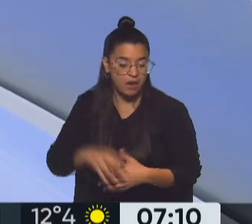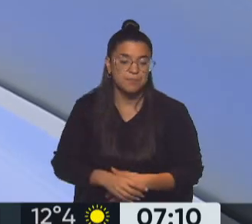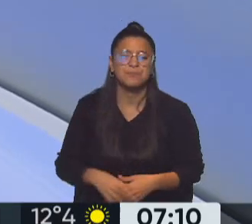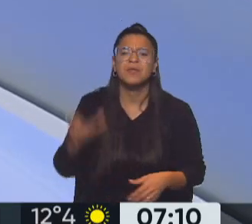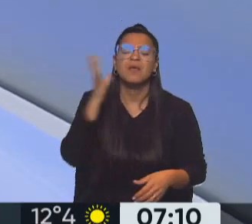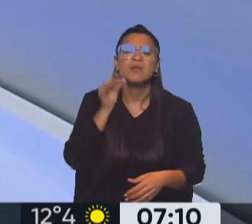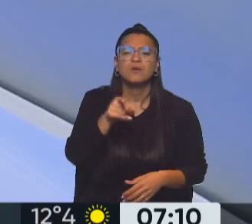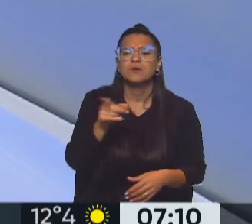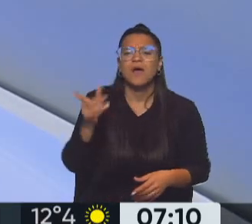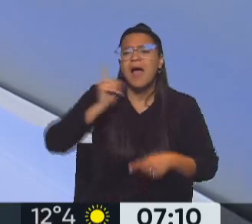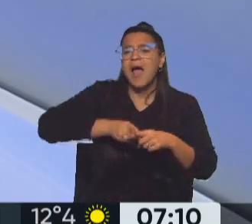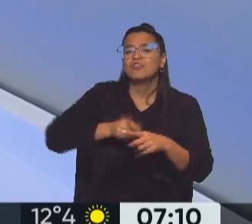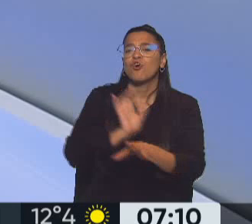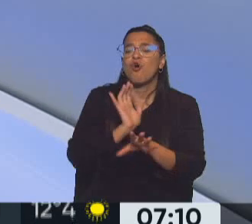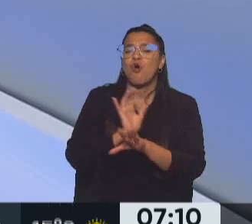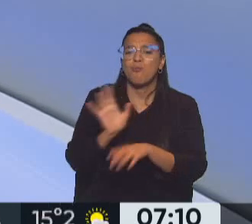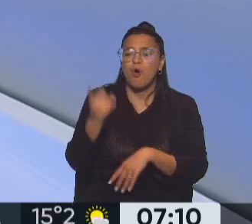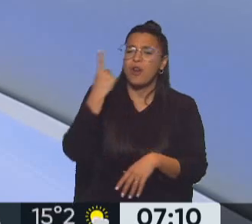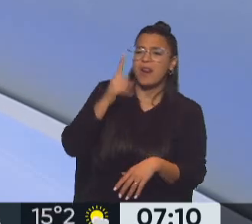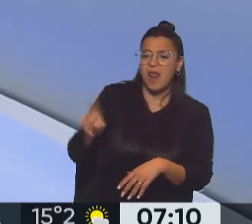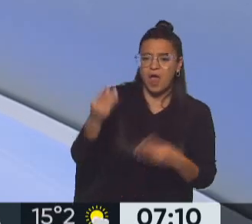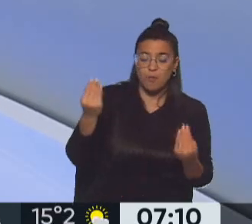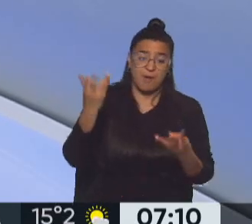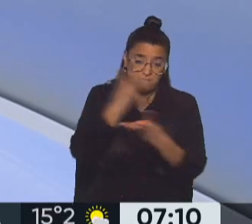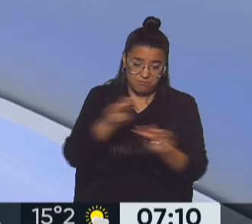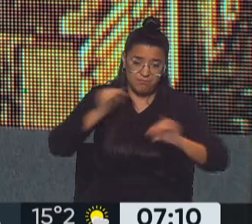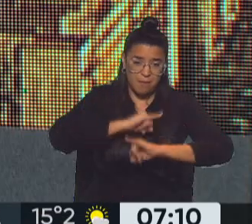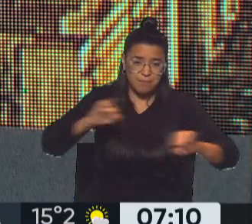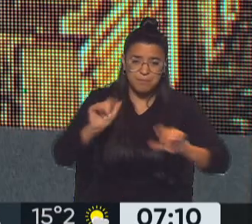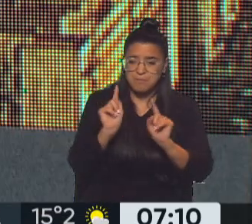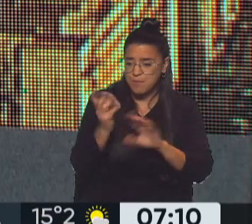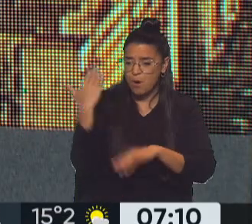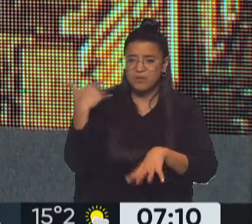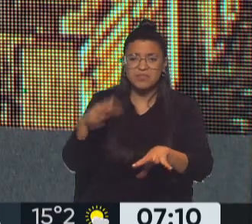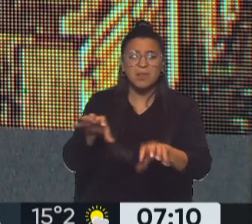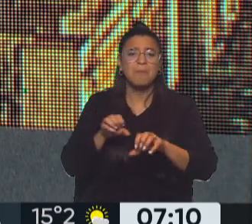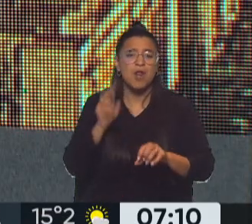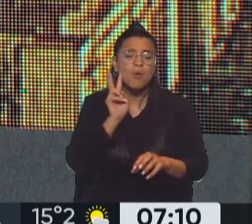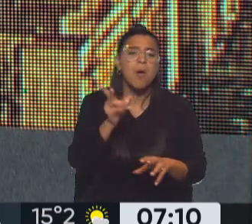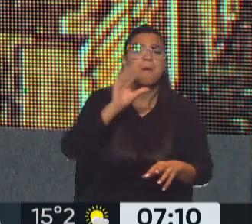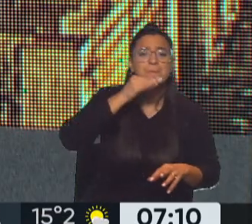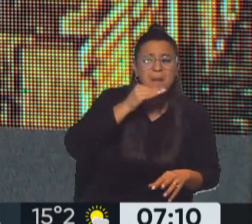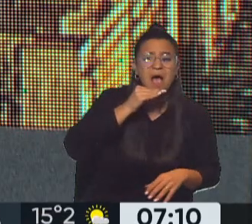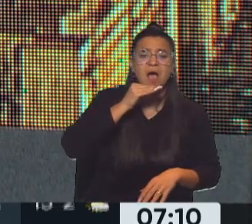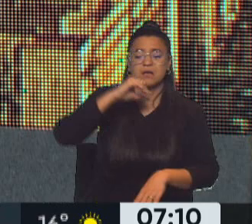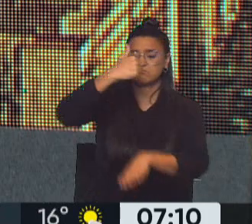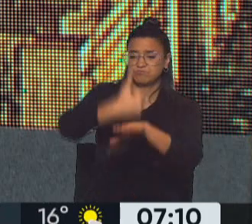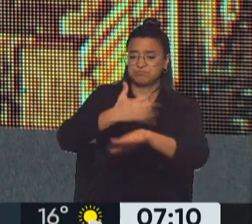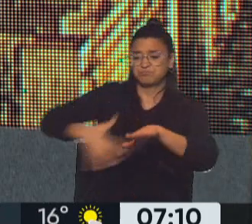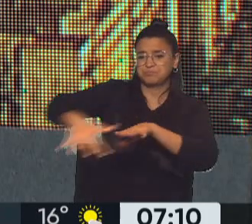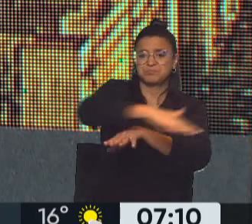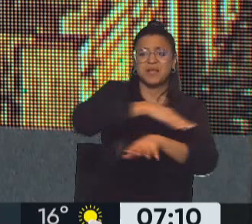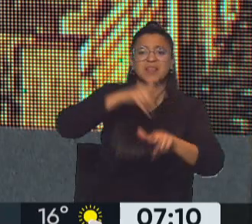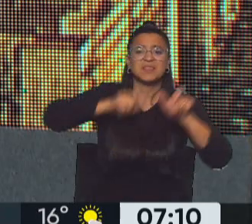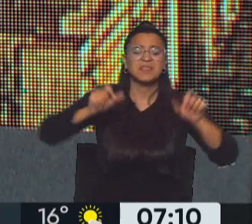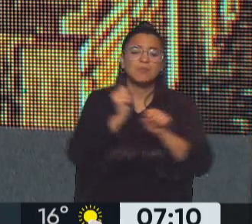pieza casi como imagen extraña para lo que implica un cierre de campaña. Lo veíamos más tempranito, ¿no? Un Massa que aparece allí en el medio de los trabajadores,